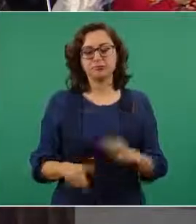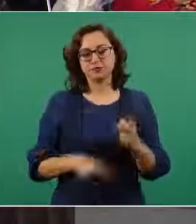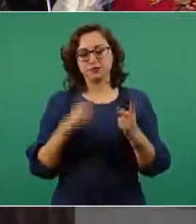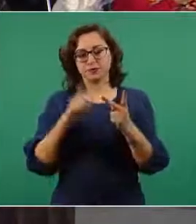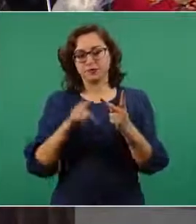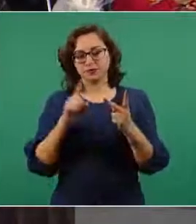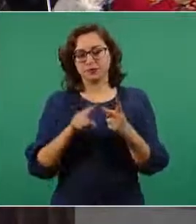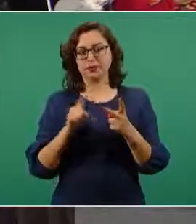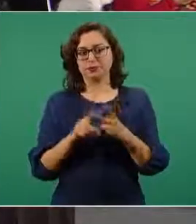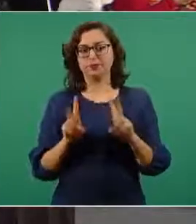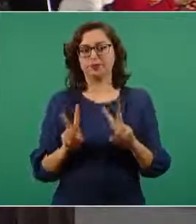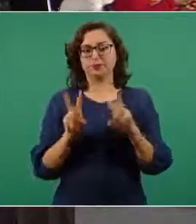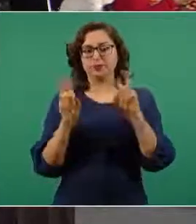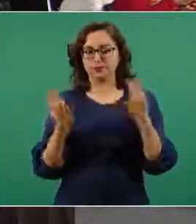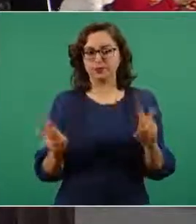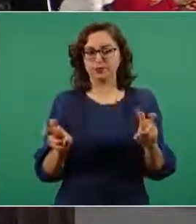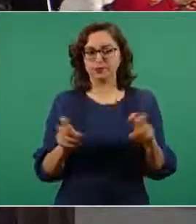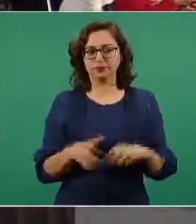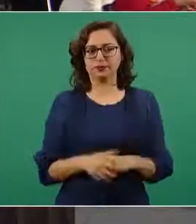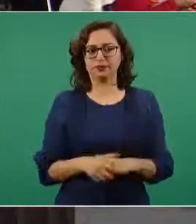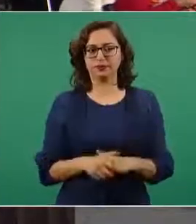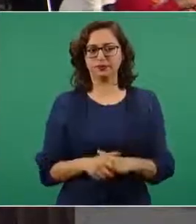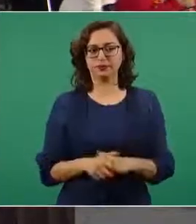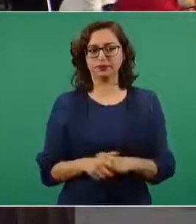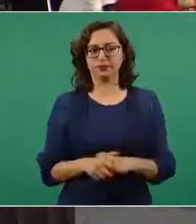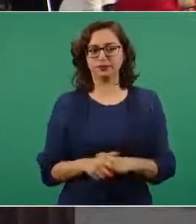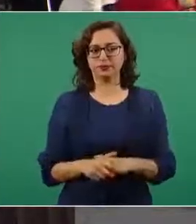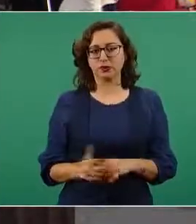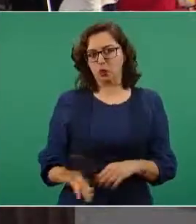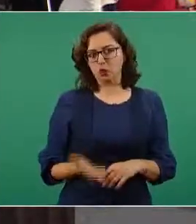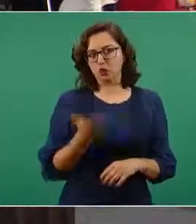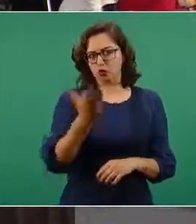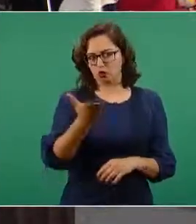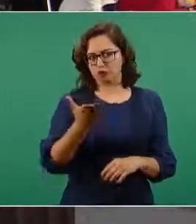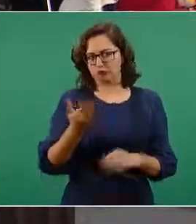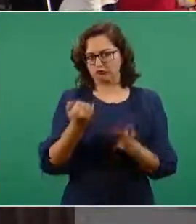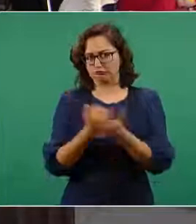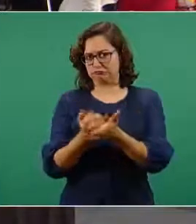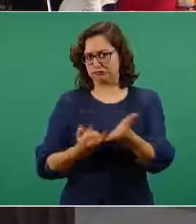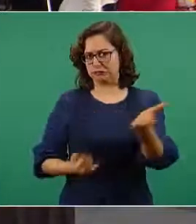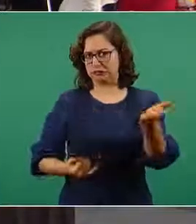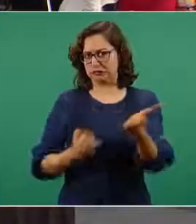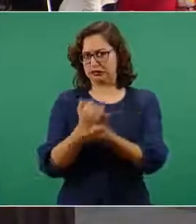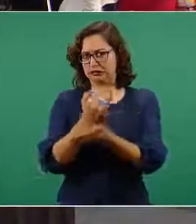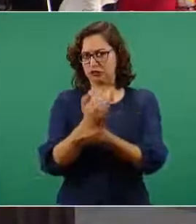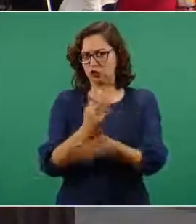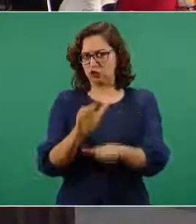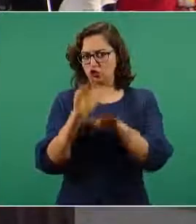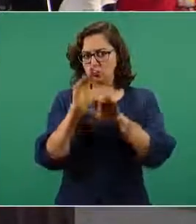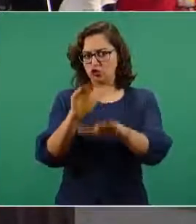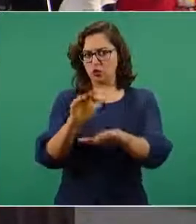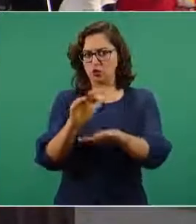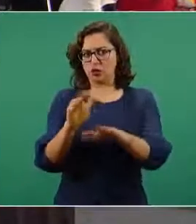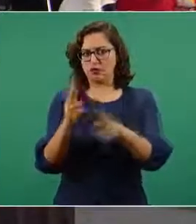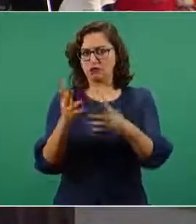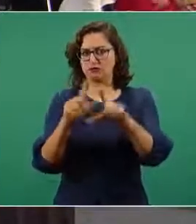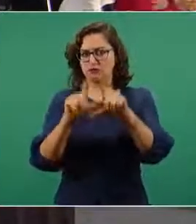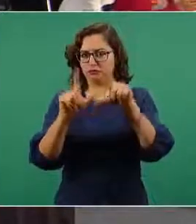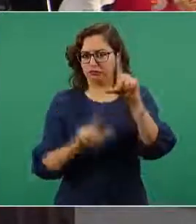una decisión que alcanzo a percibir que usted ha tomado en lo que toca a cuestiones de